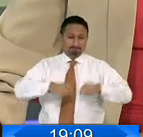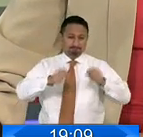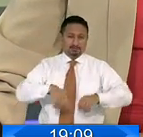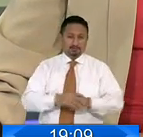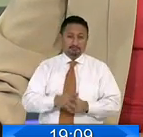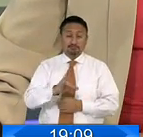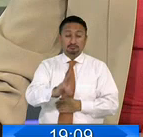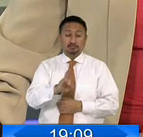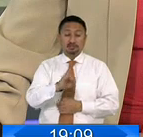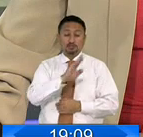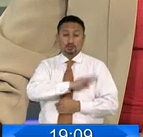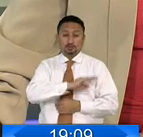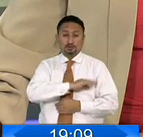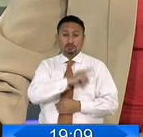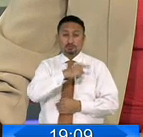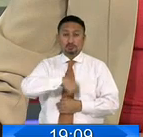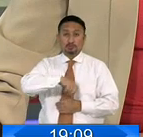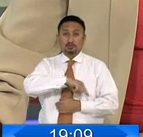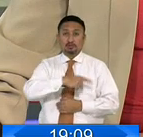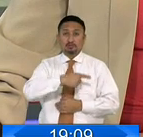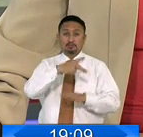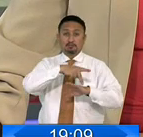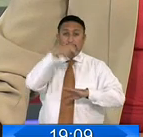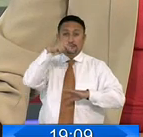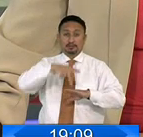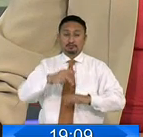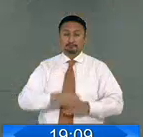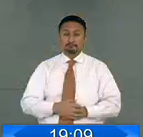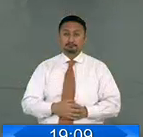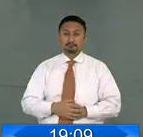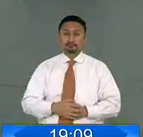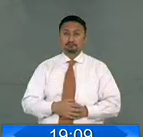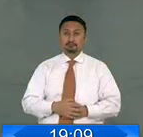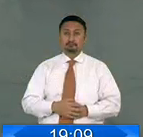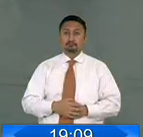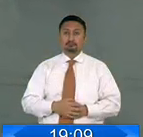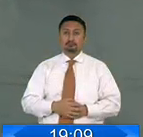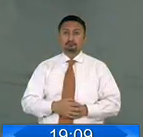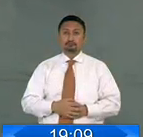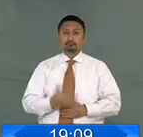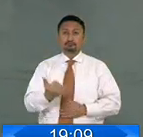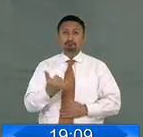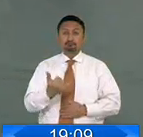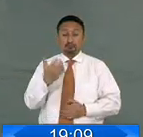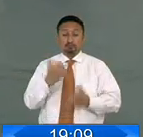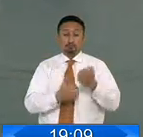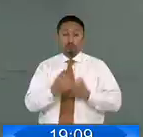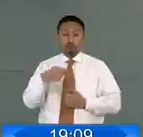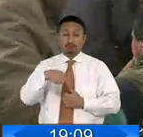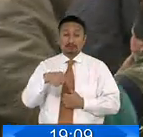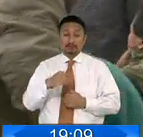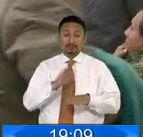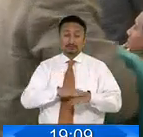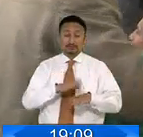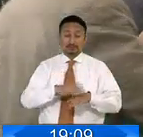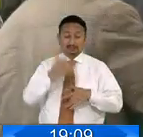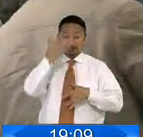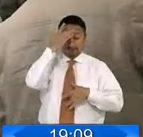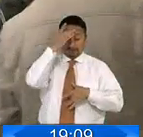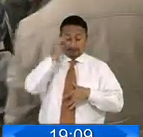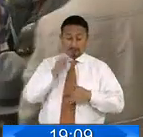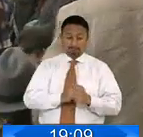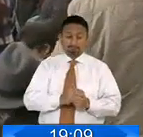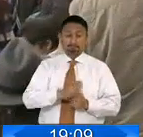7 municipios de la provincia de pichincha debido a la situación compleja que vive el país producto de la pandemia los